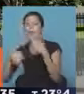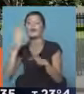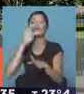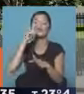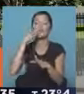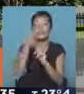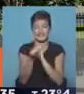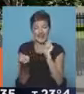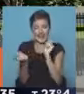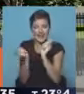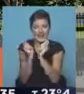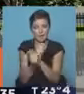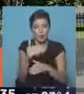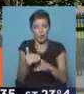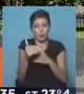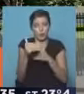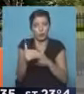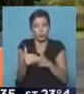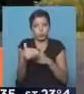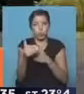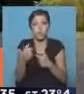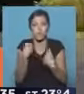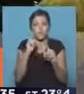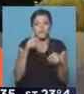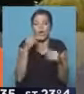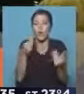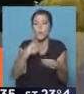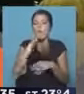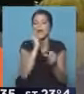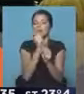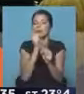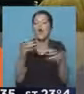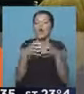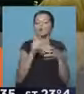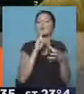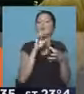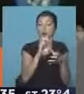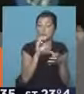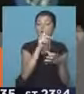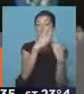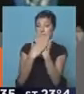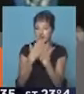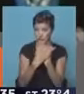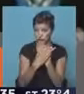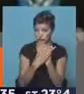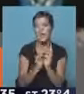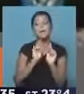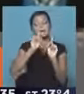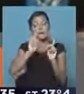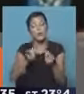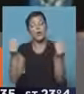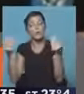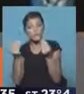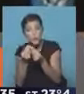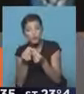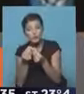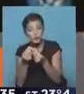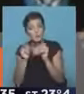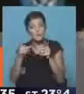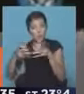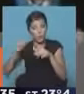está sufriendo dilaciones a causa de la improvisación de trump y su equipo lo que también ya desató críticas entre la cúpula del